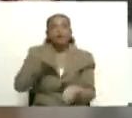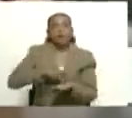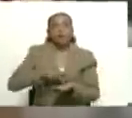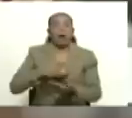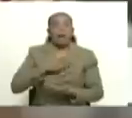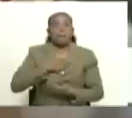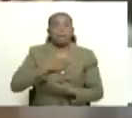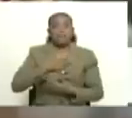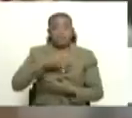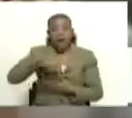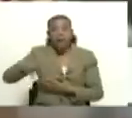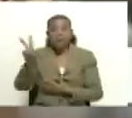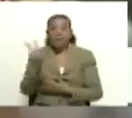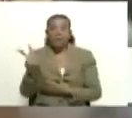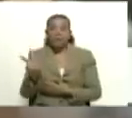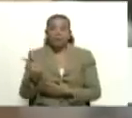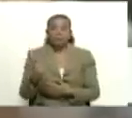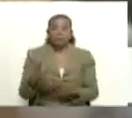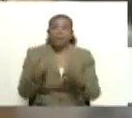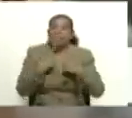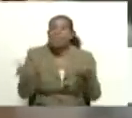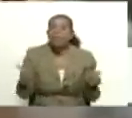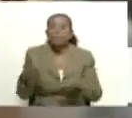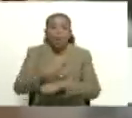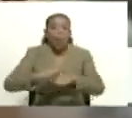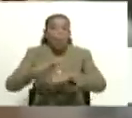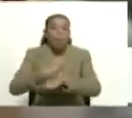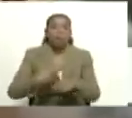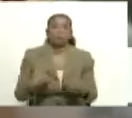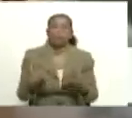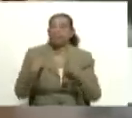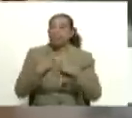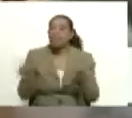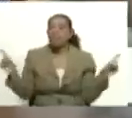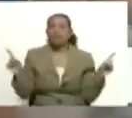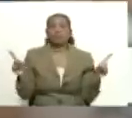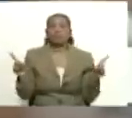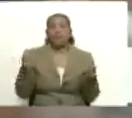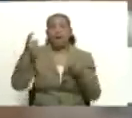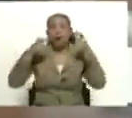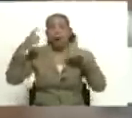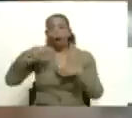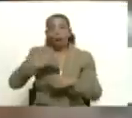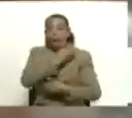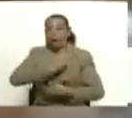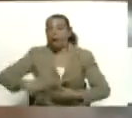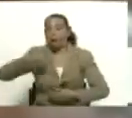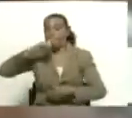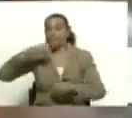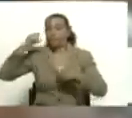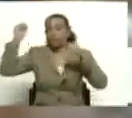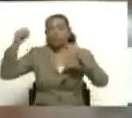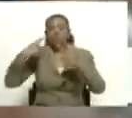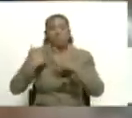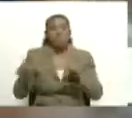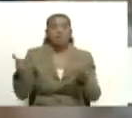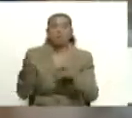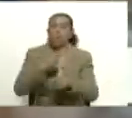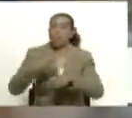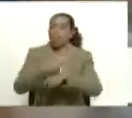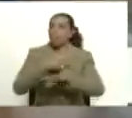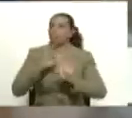escape a este país ante la confrontación de los sectores que